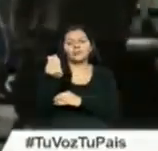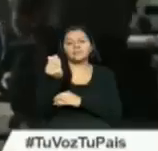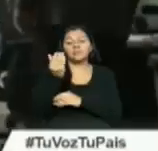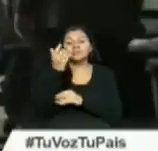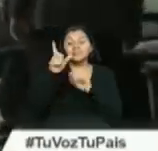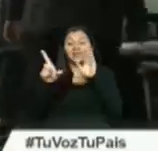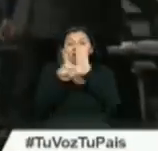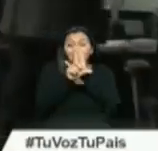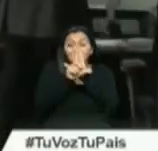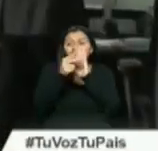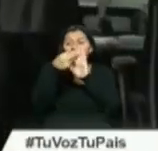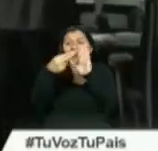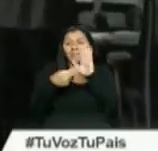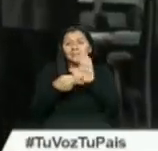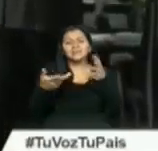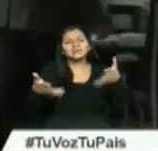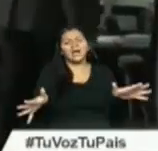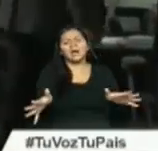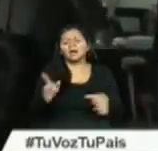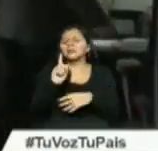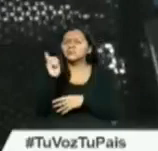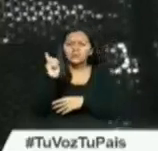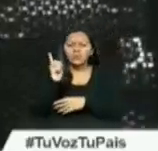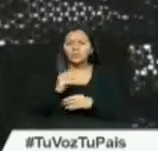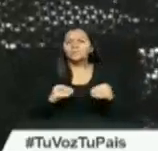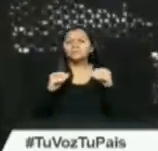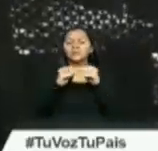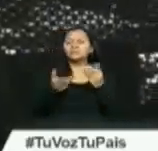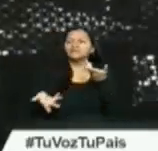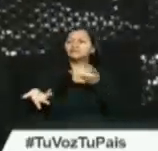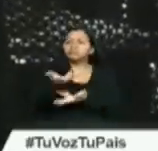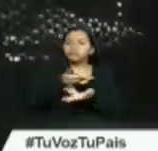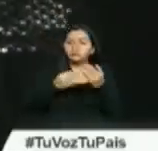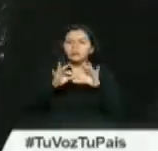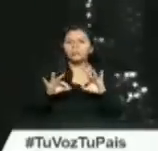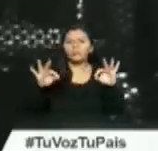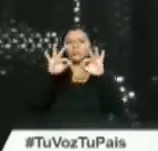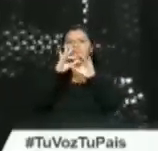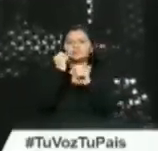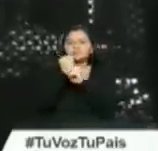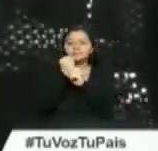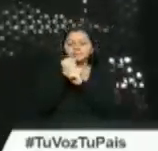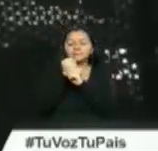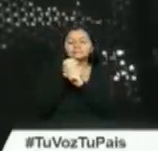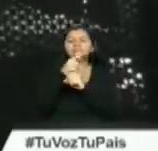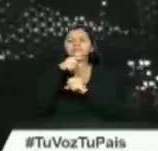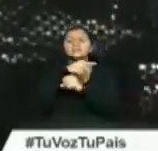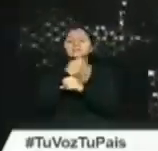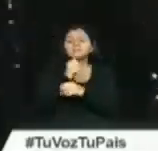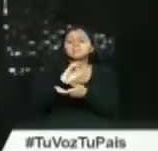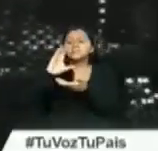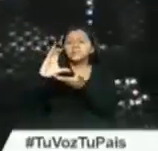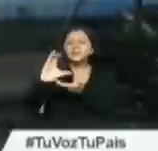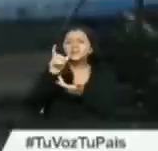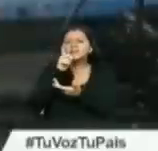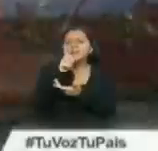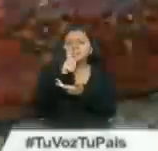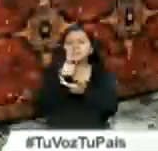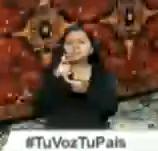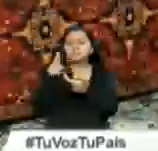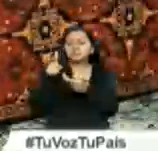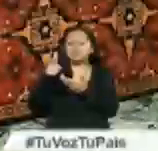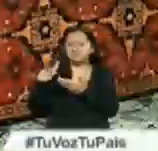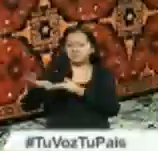de marcos legales y operacionales para el intercambio de información, sino también para atacar el financiamiento de los mismos.